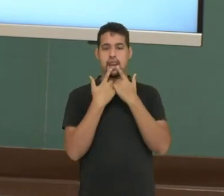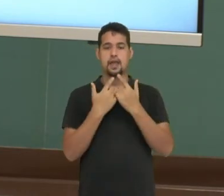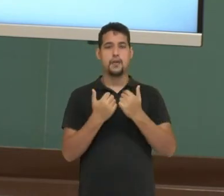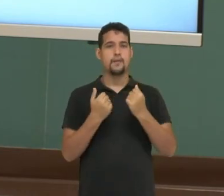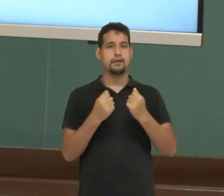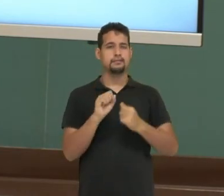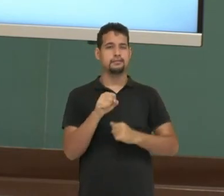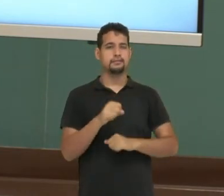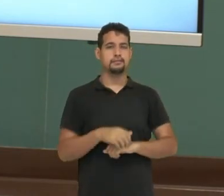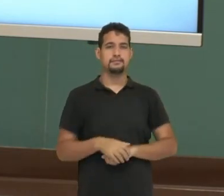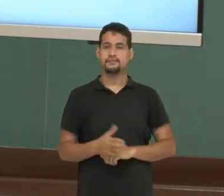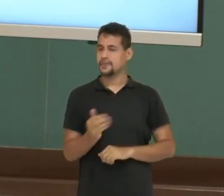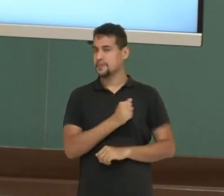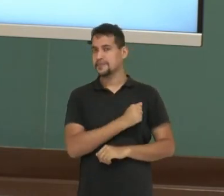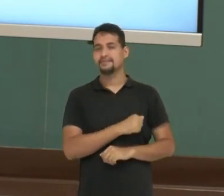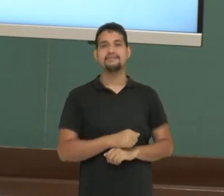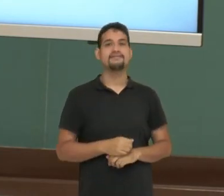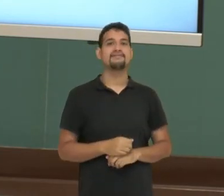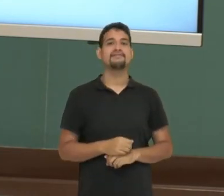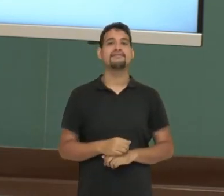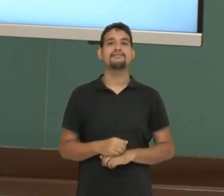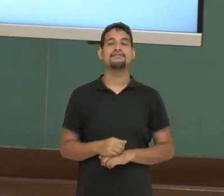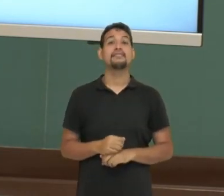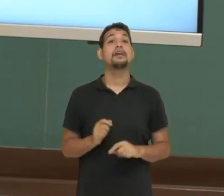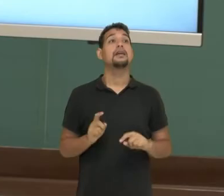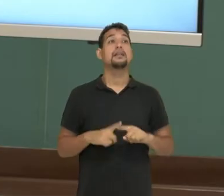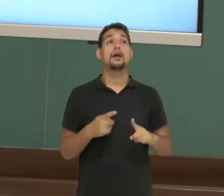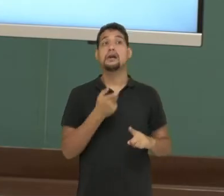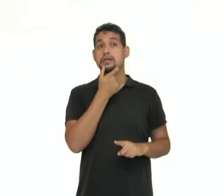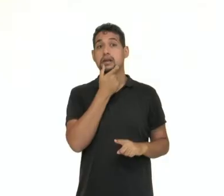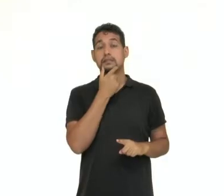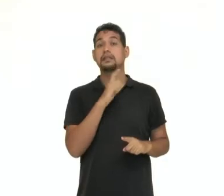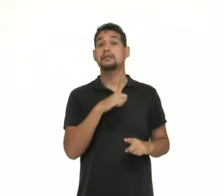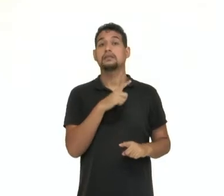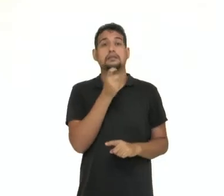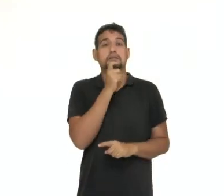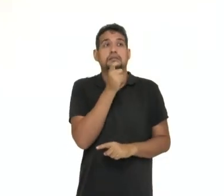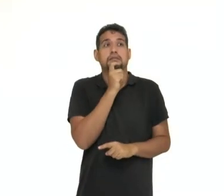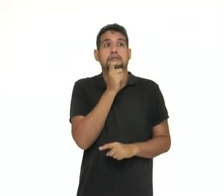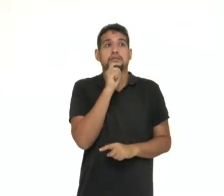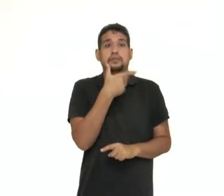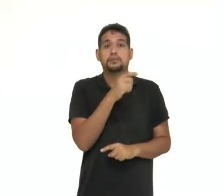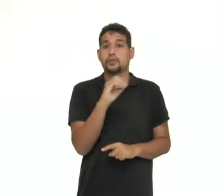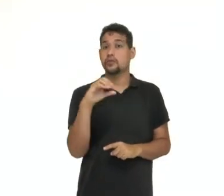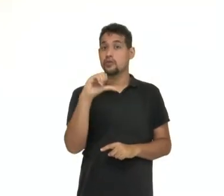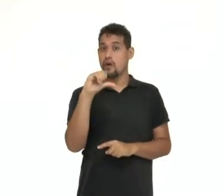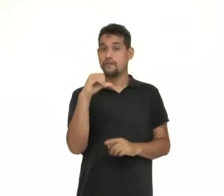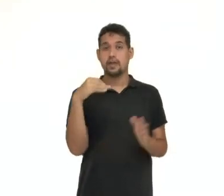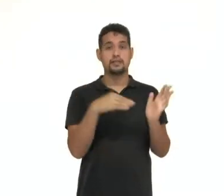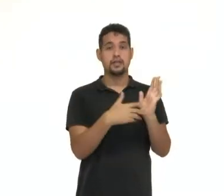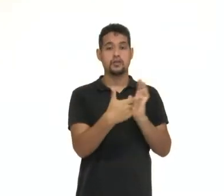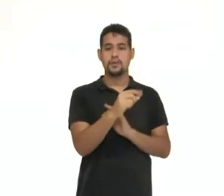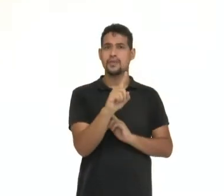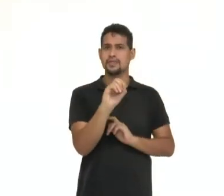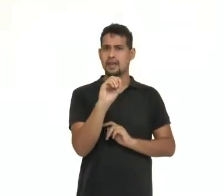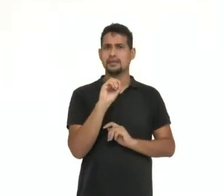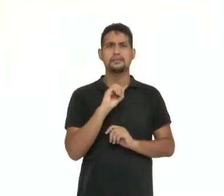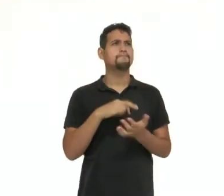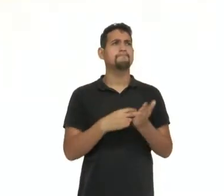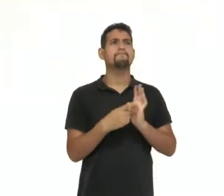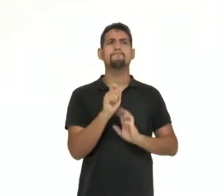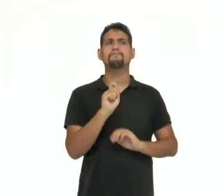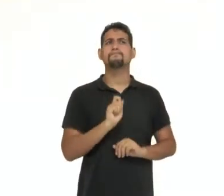¿Sí? En Inglaterra, donde vivió el invierno de 2009-2010, fue